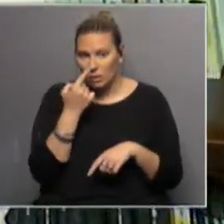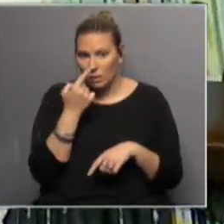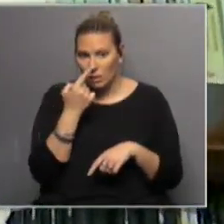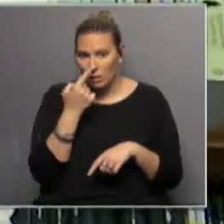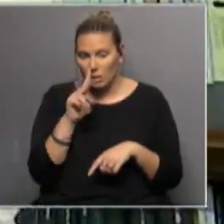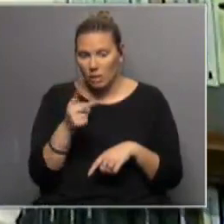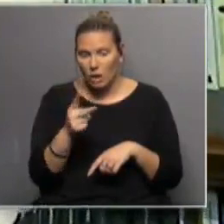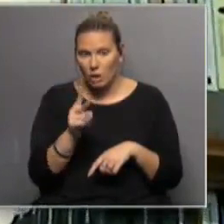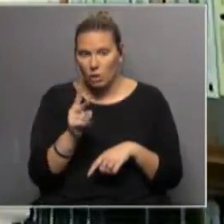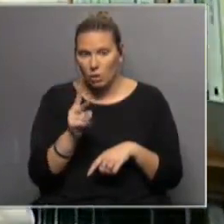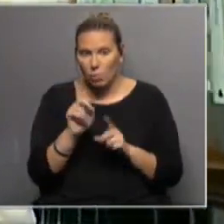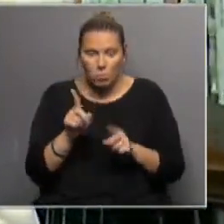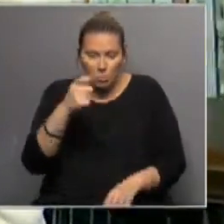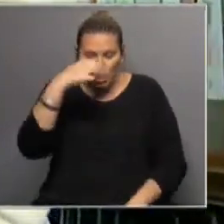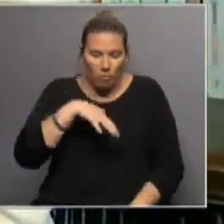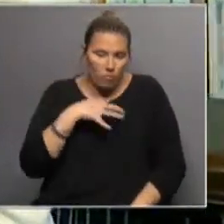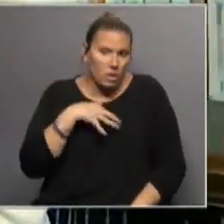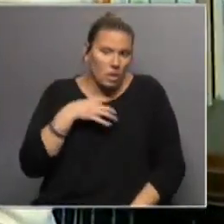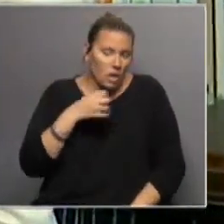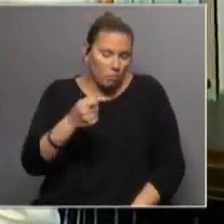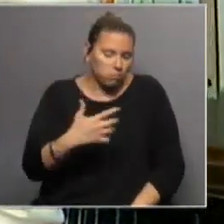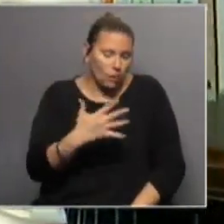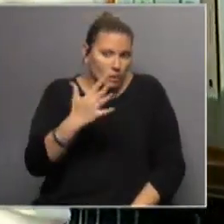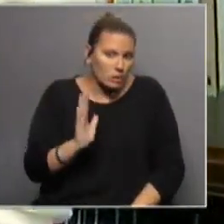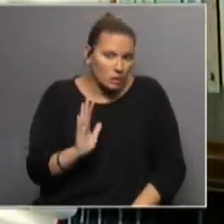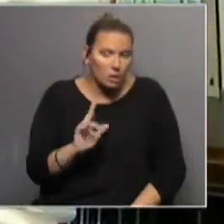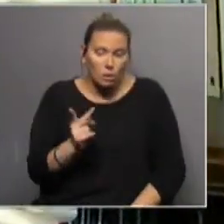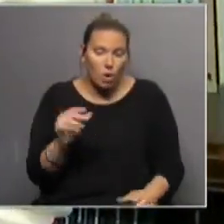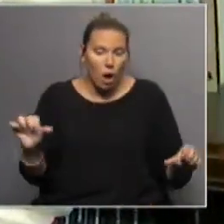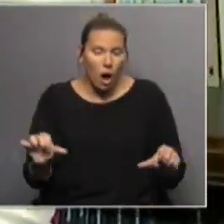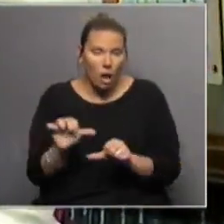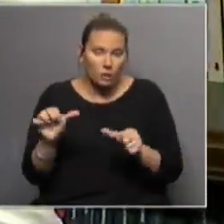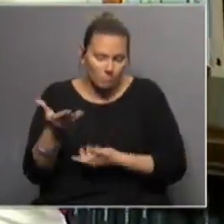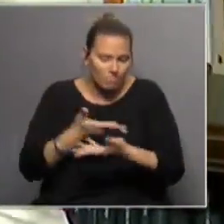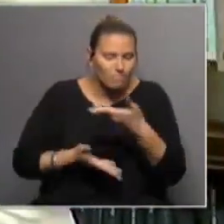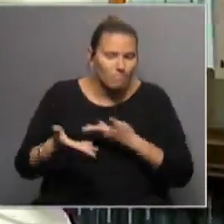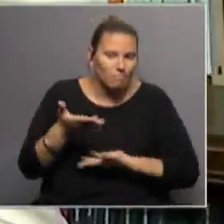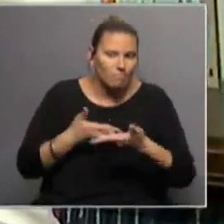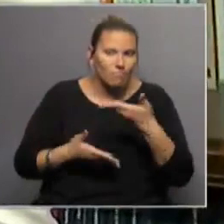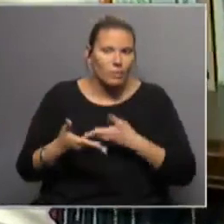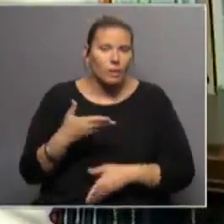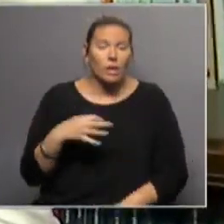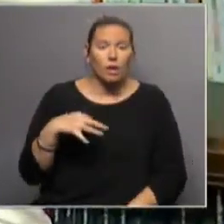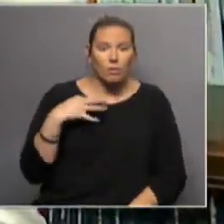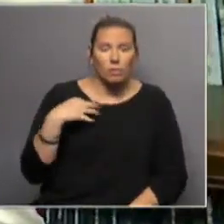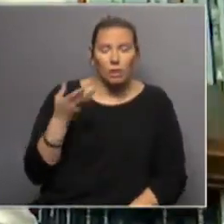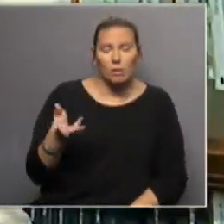son las dos vertientes de la vida propia que uno va llevando y las dos actividades se retroalimentan, ¿sí? La vida